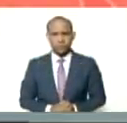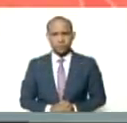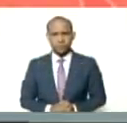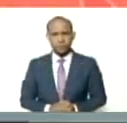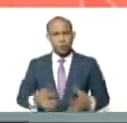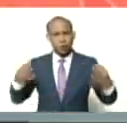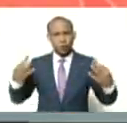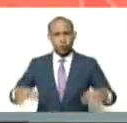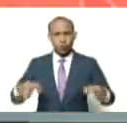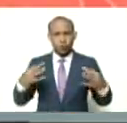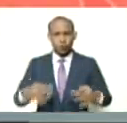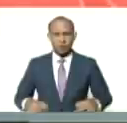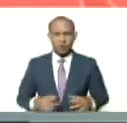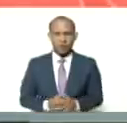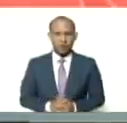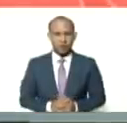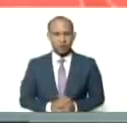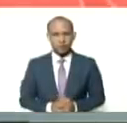soltera,